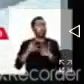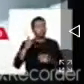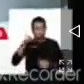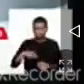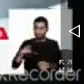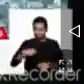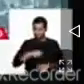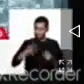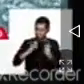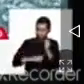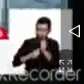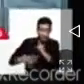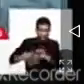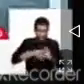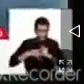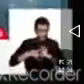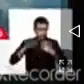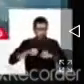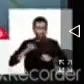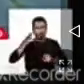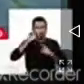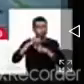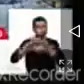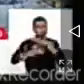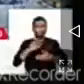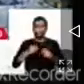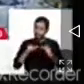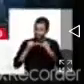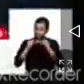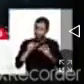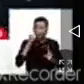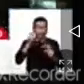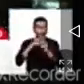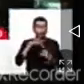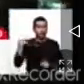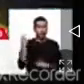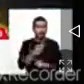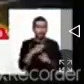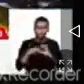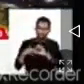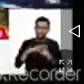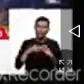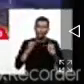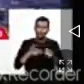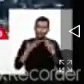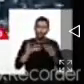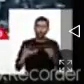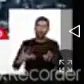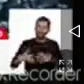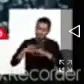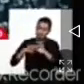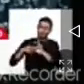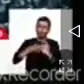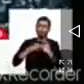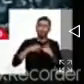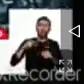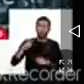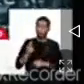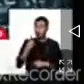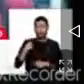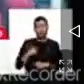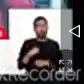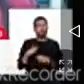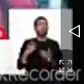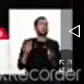mantenemos la hermandad que nos caracteriza para obtener resultados concretos en beneficio de todos. Promover la integración regional no es una